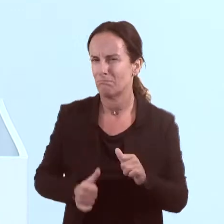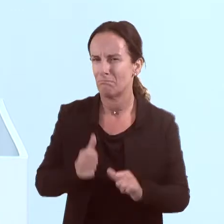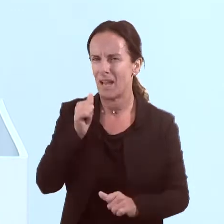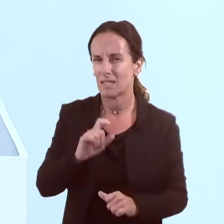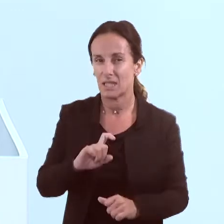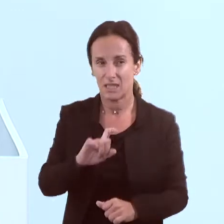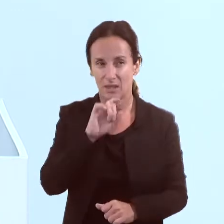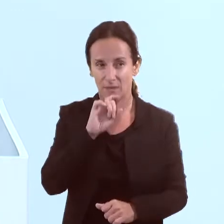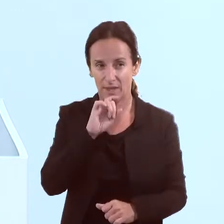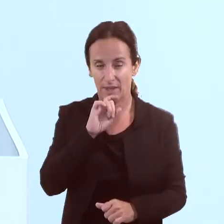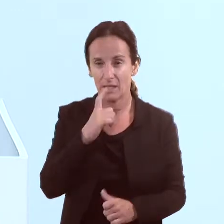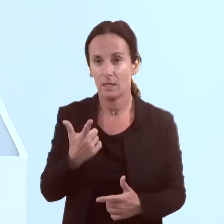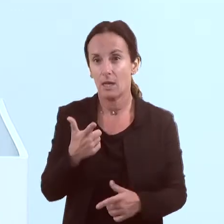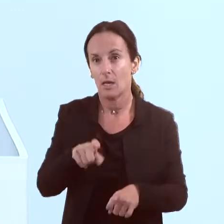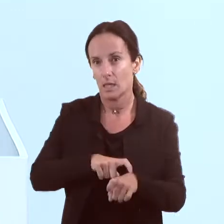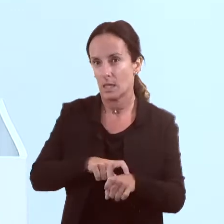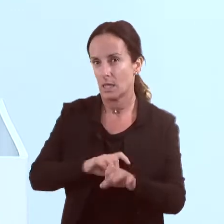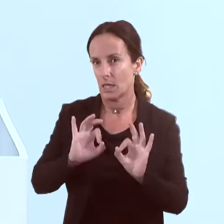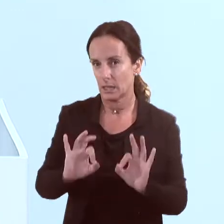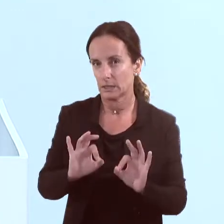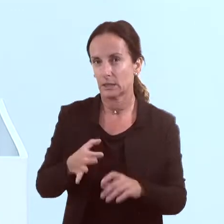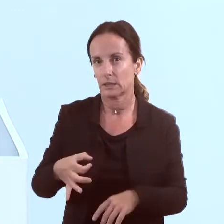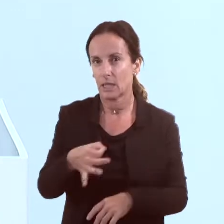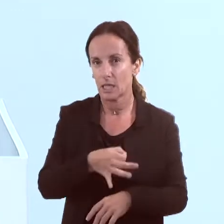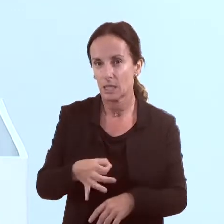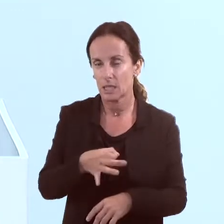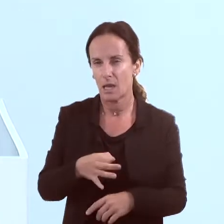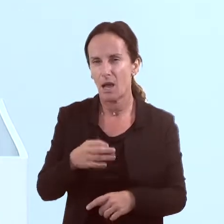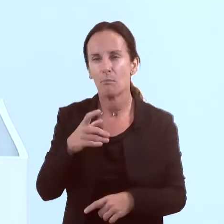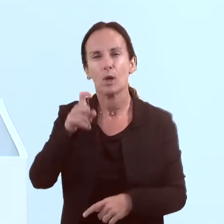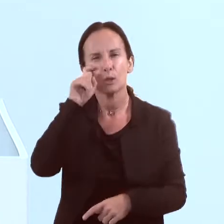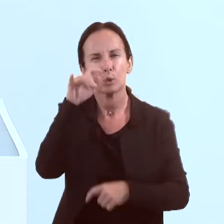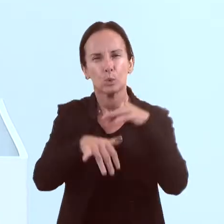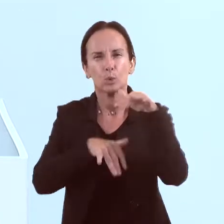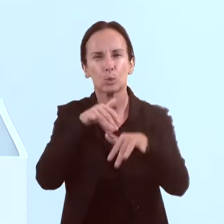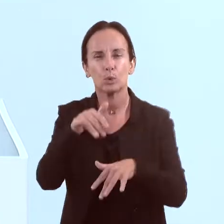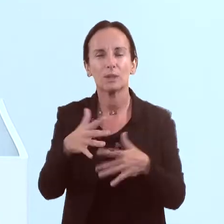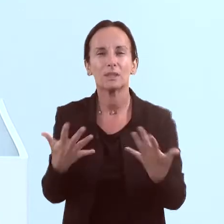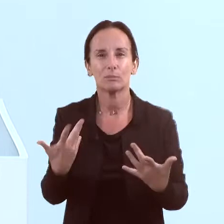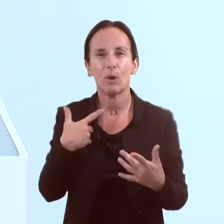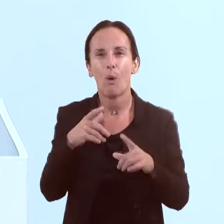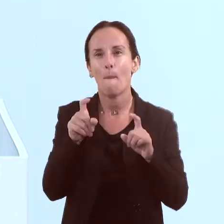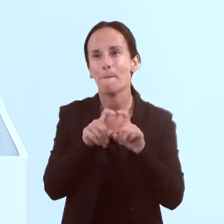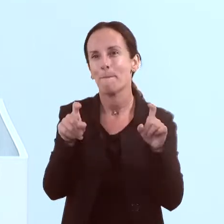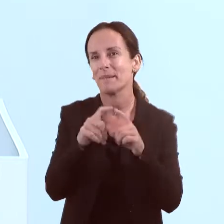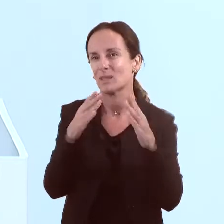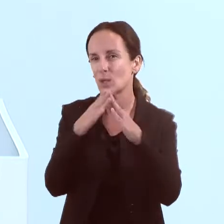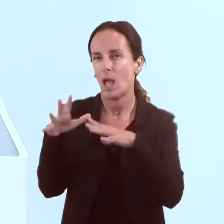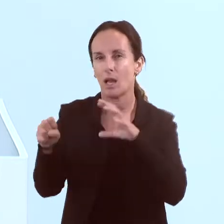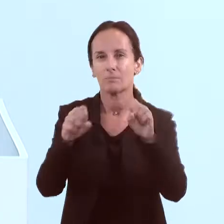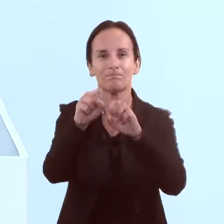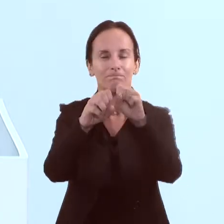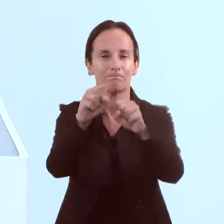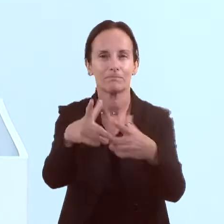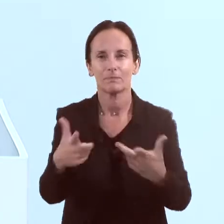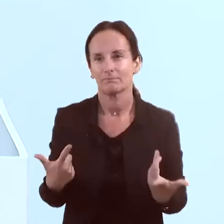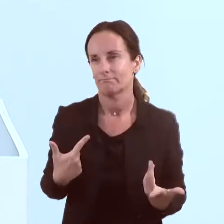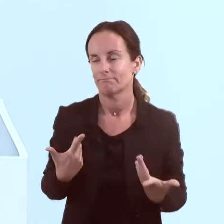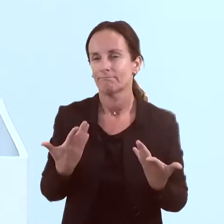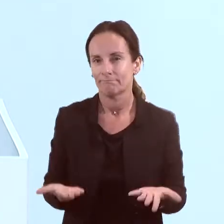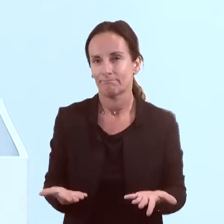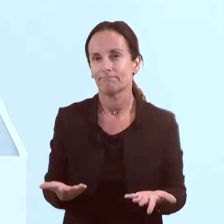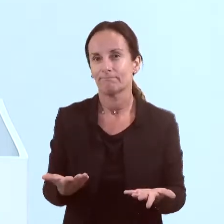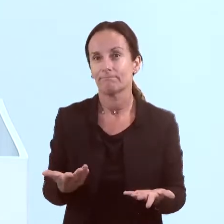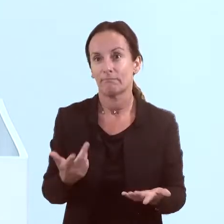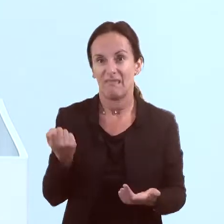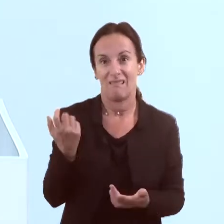con unas características de la isla con mucha influencia del turismo en el mercado residencial. Es la comunidad autónoma donde más ha encarecido